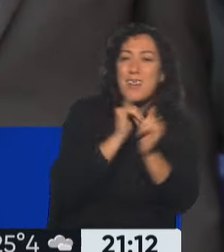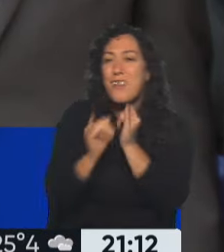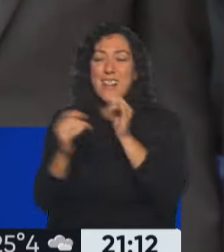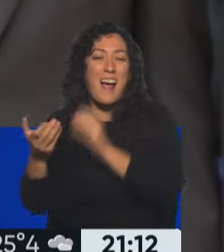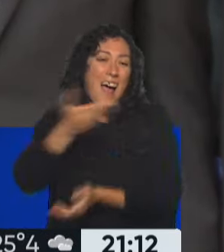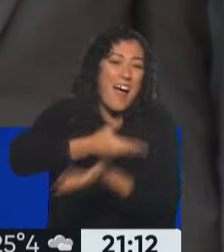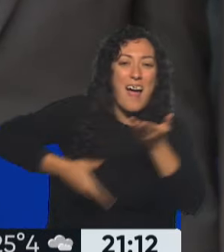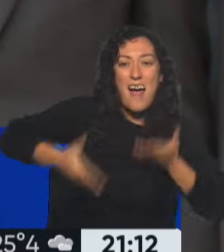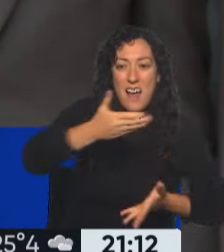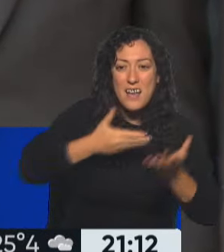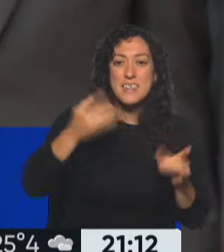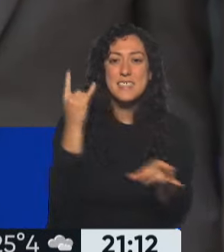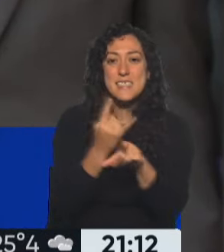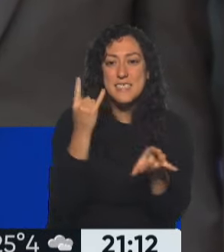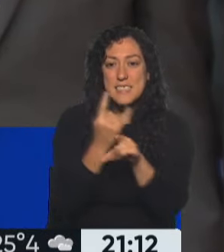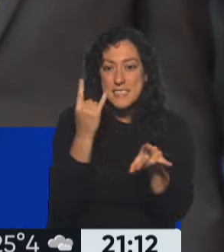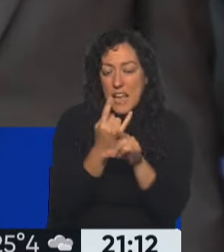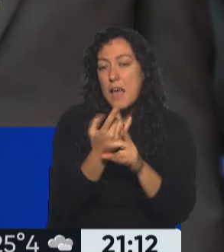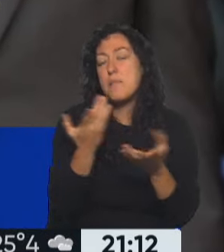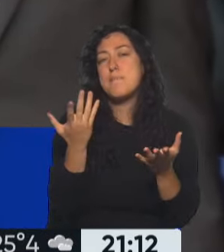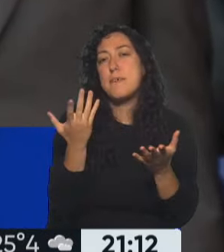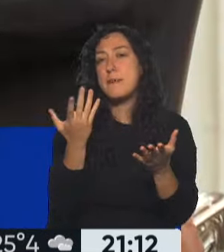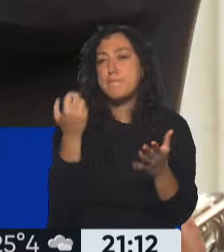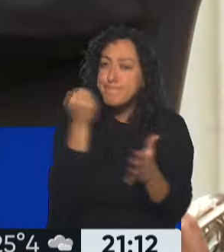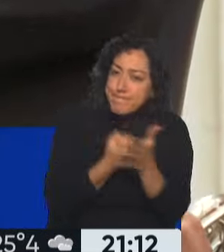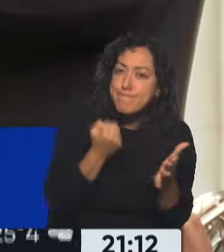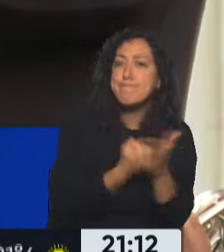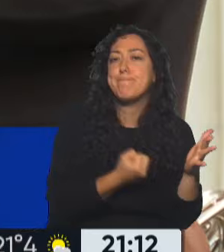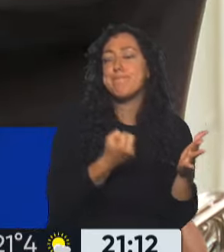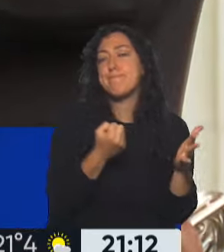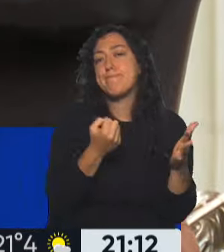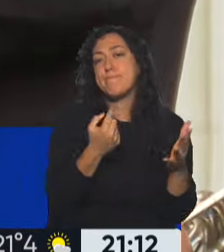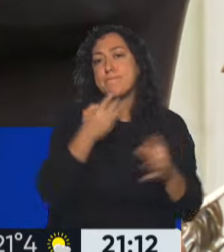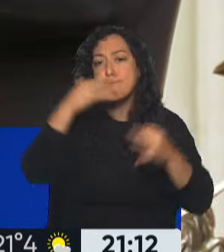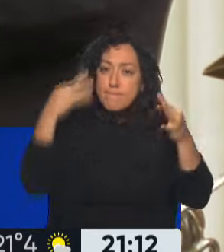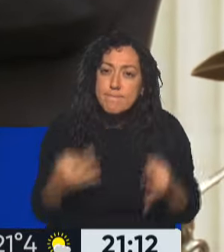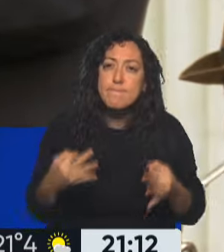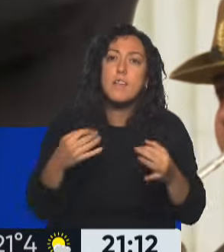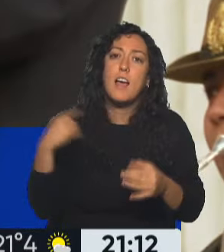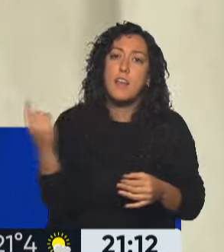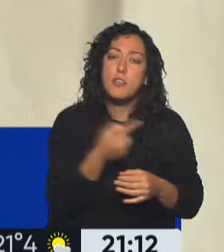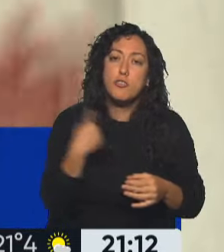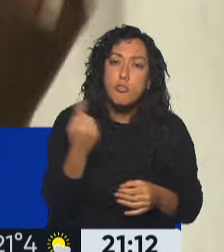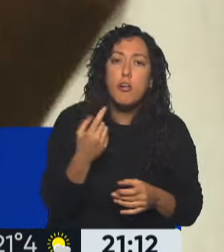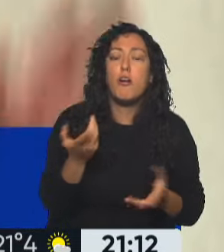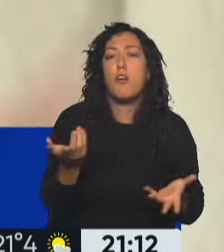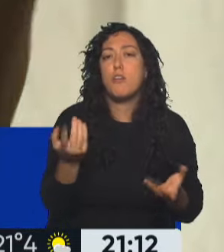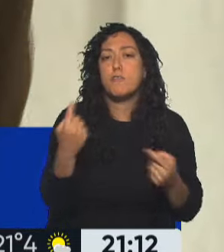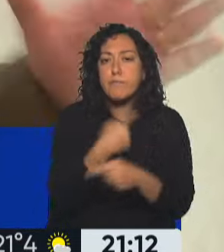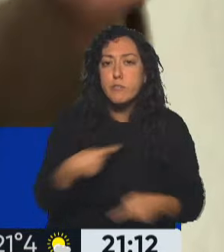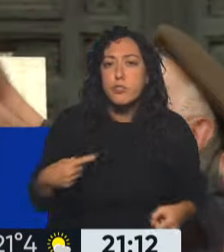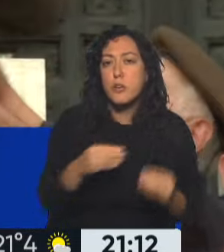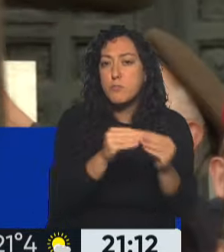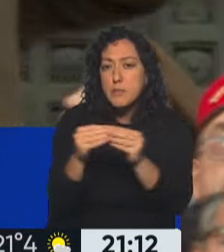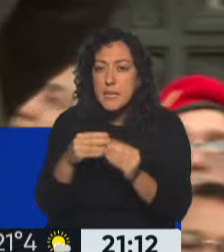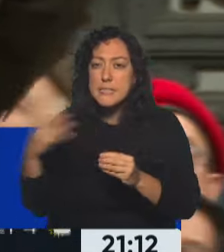siempre pregamos para que sea algo que realmente satisfaga todos nuestros deseos y los deseos de nuestros